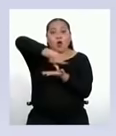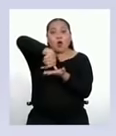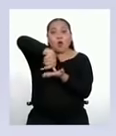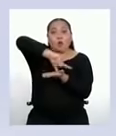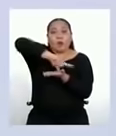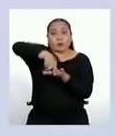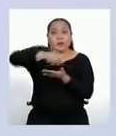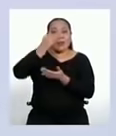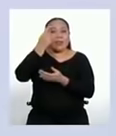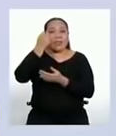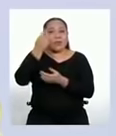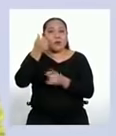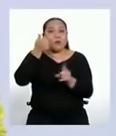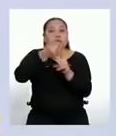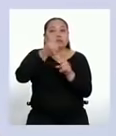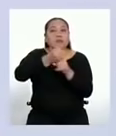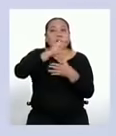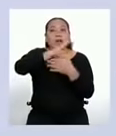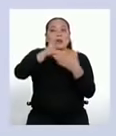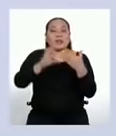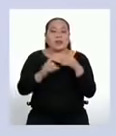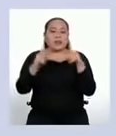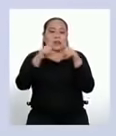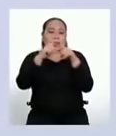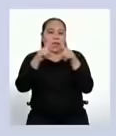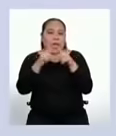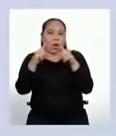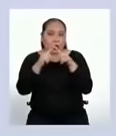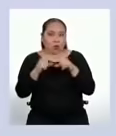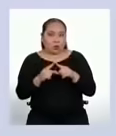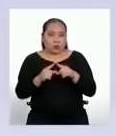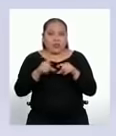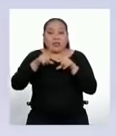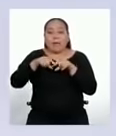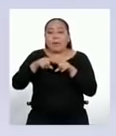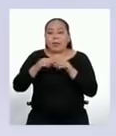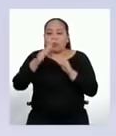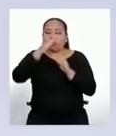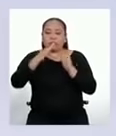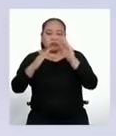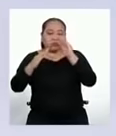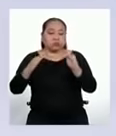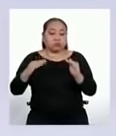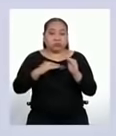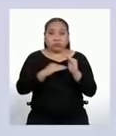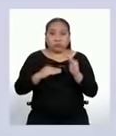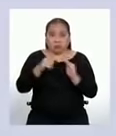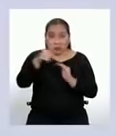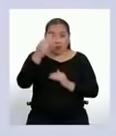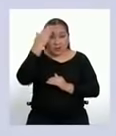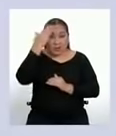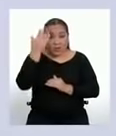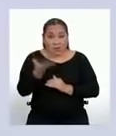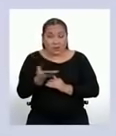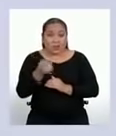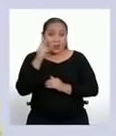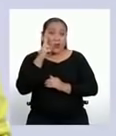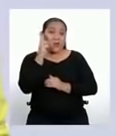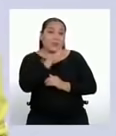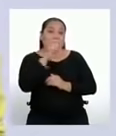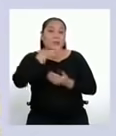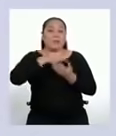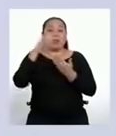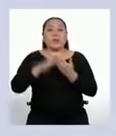propiedad de la existencia de un triángulo y cómo ésta depende de la relación entre sus lados. ¿Tú sabías esto? Como has visto, en este programa